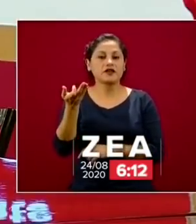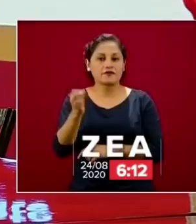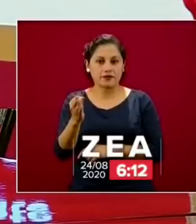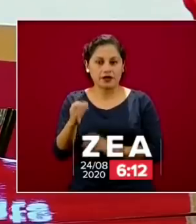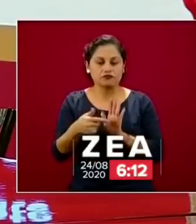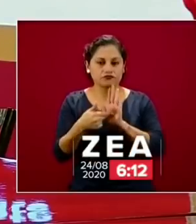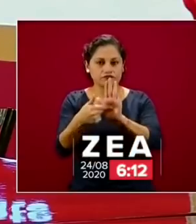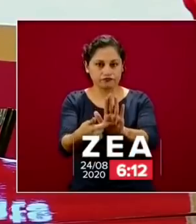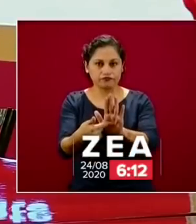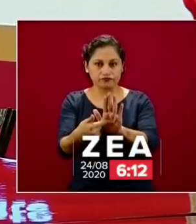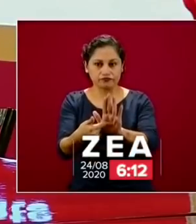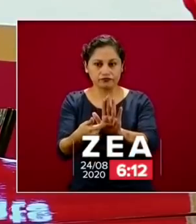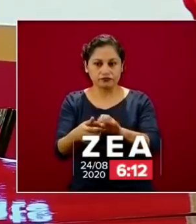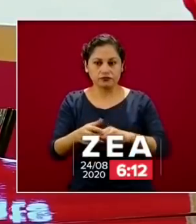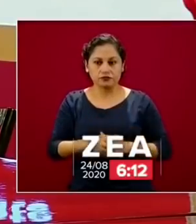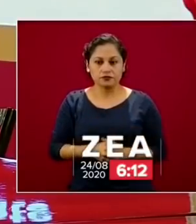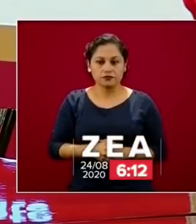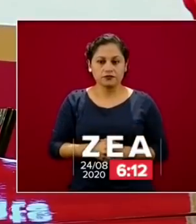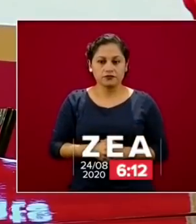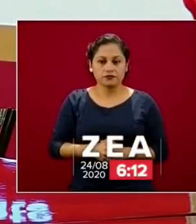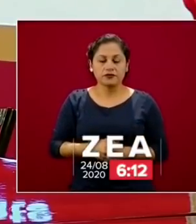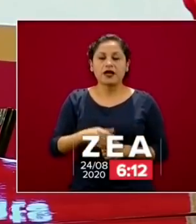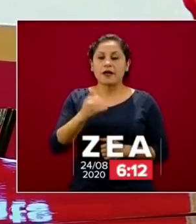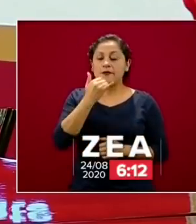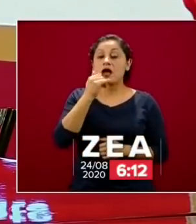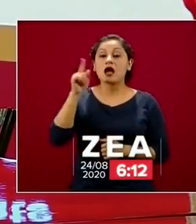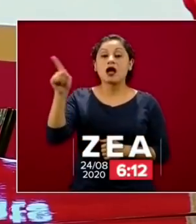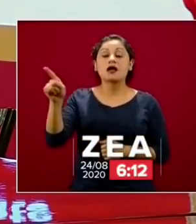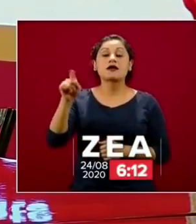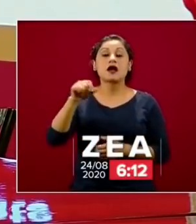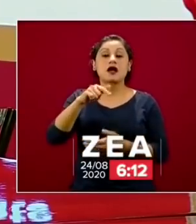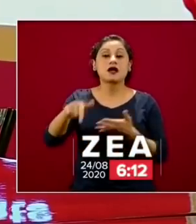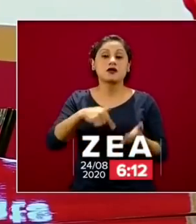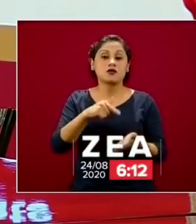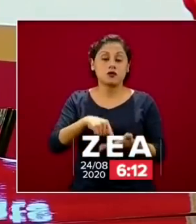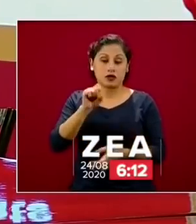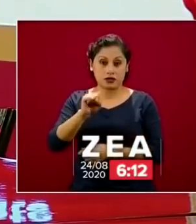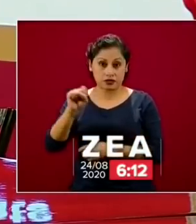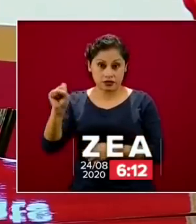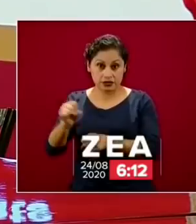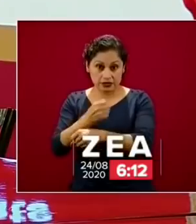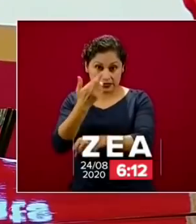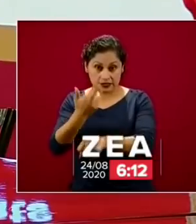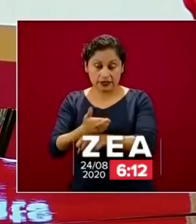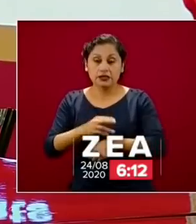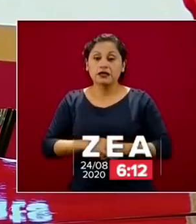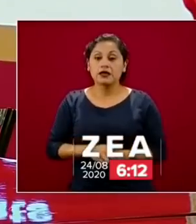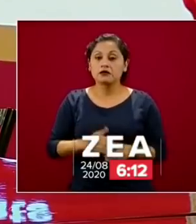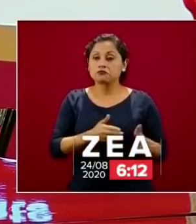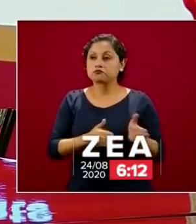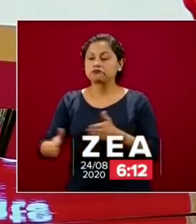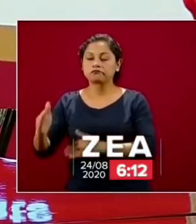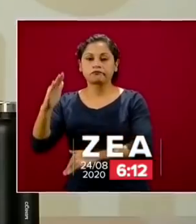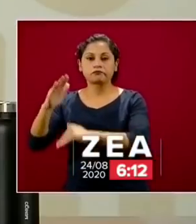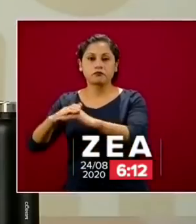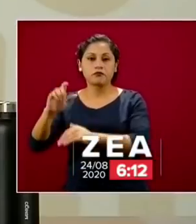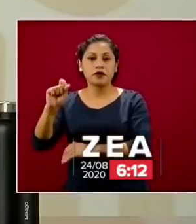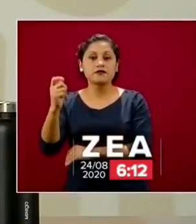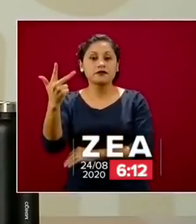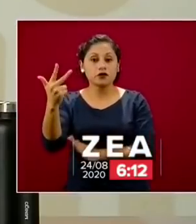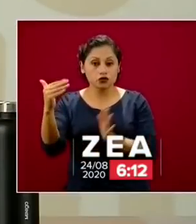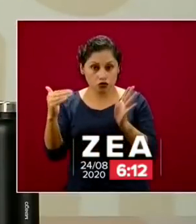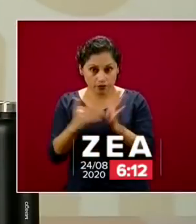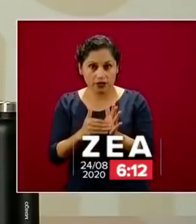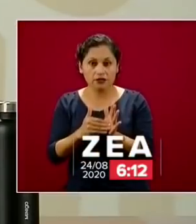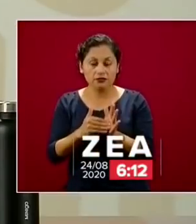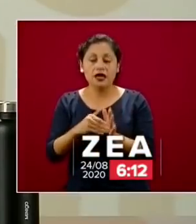allá en vieja en la secretaria de salud y teníamos así hasta 28.000 que se redondea a los 30 mil e